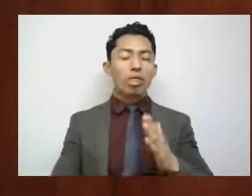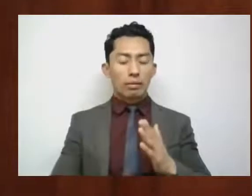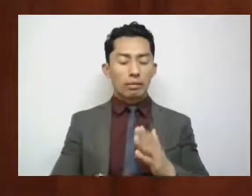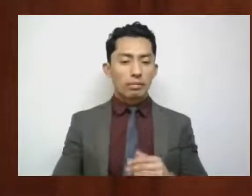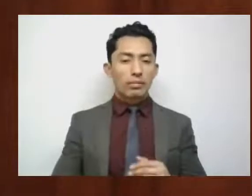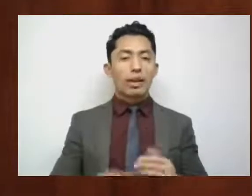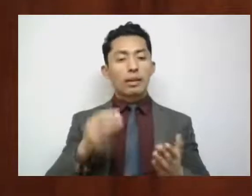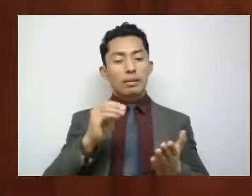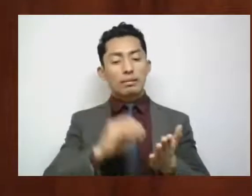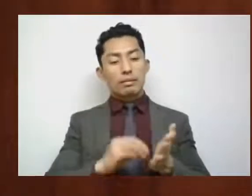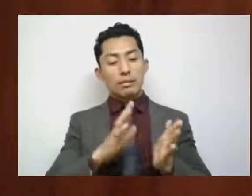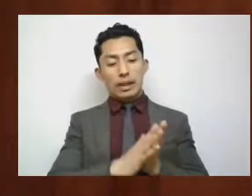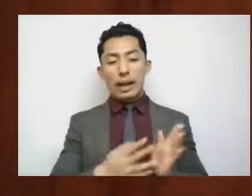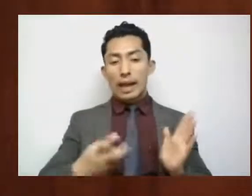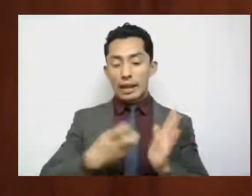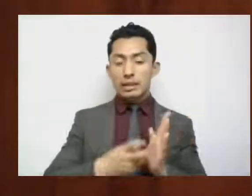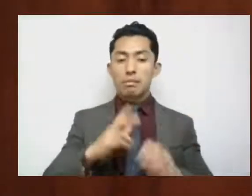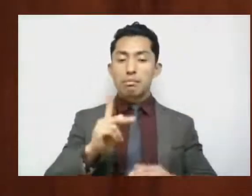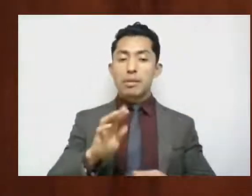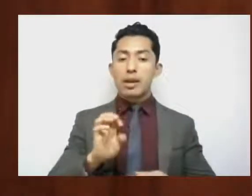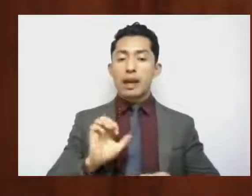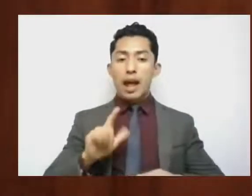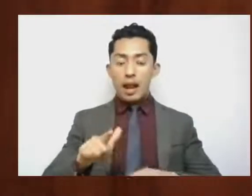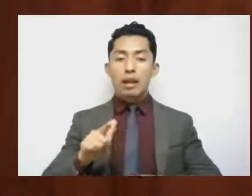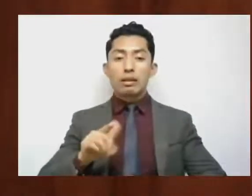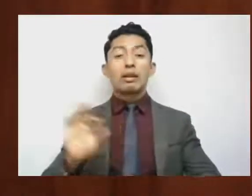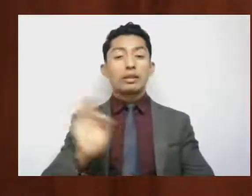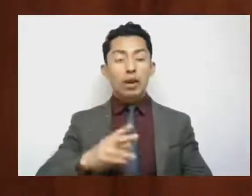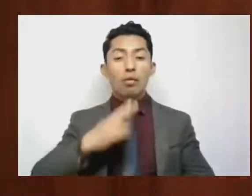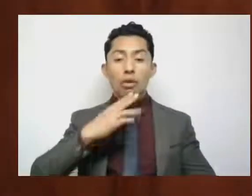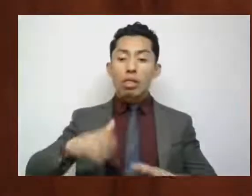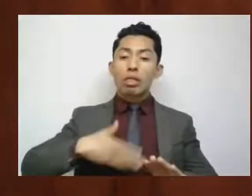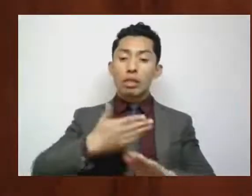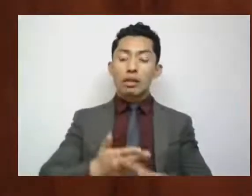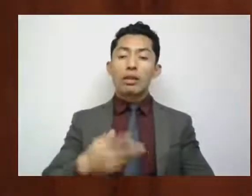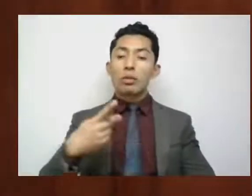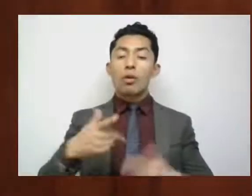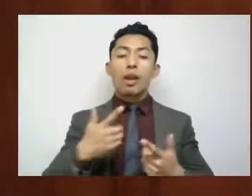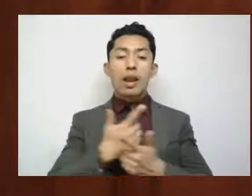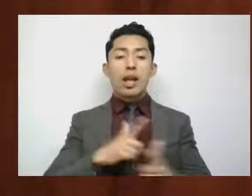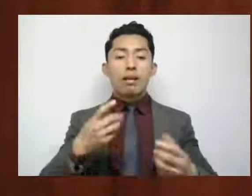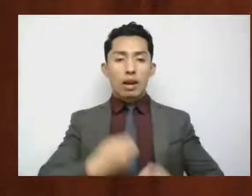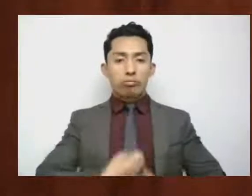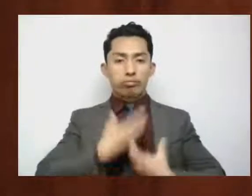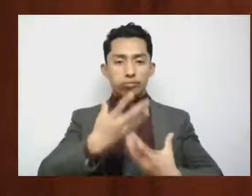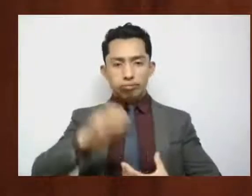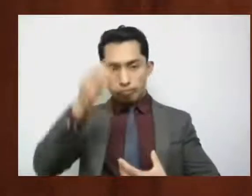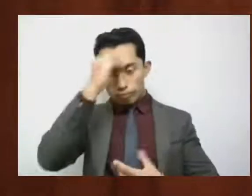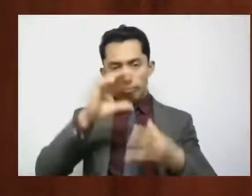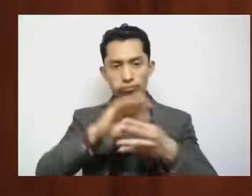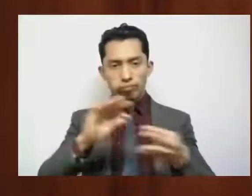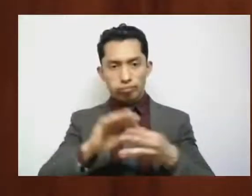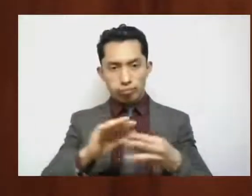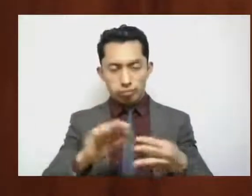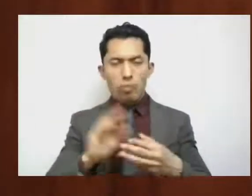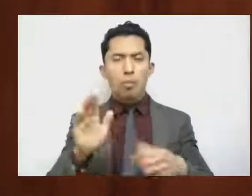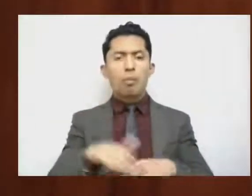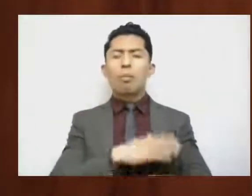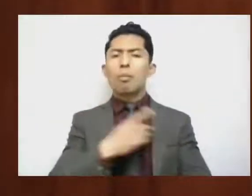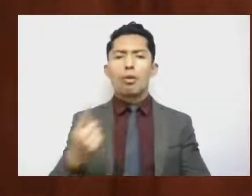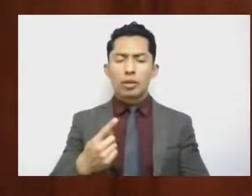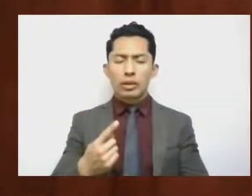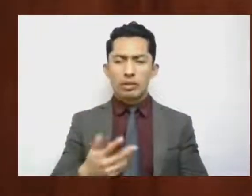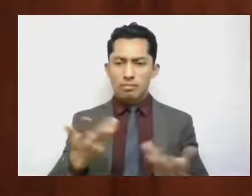precepto penal ha sido usado en prejuicio del ejercicio de la libertad de expresión, ya que se inhibe